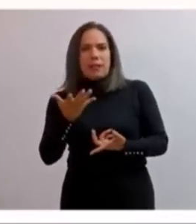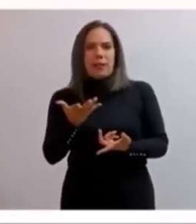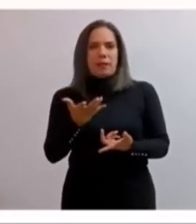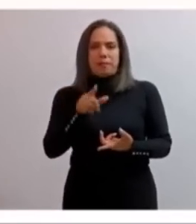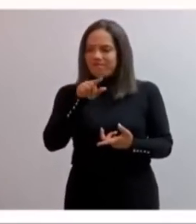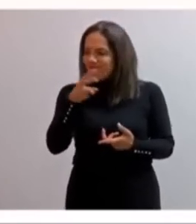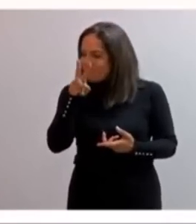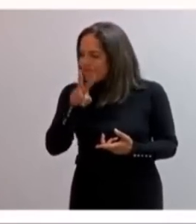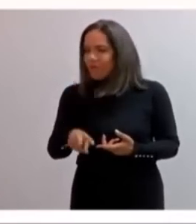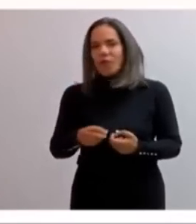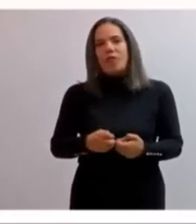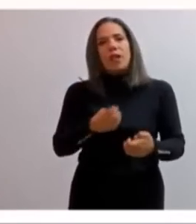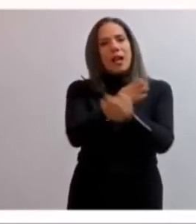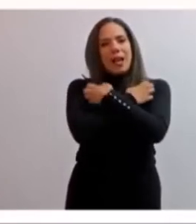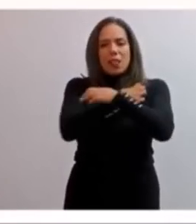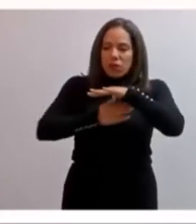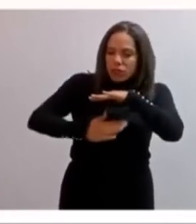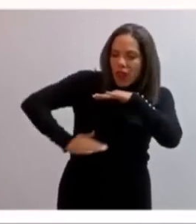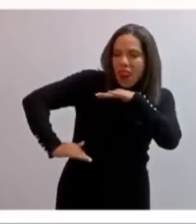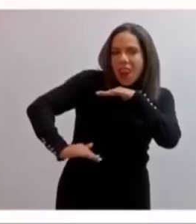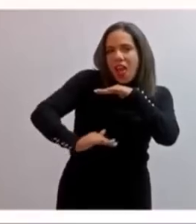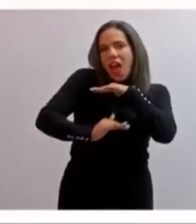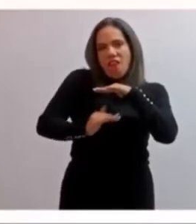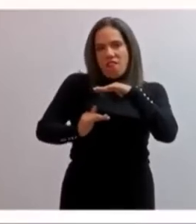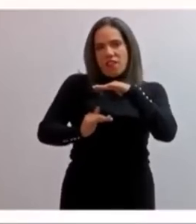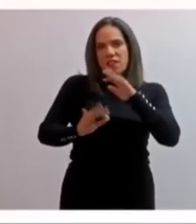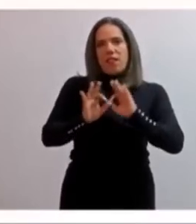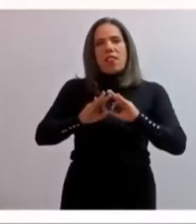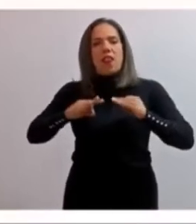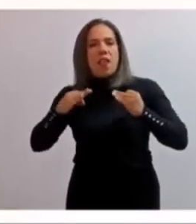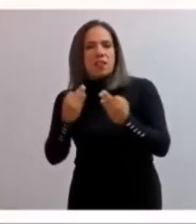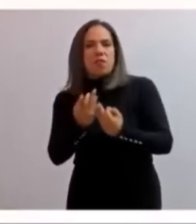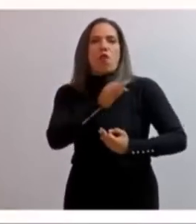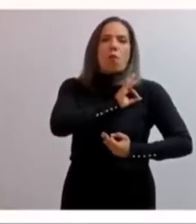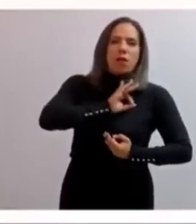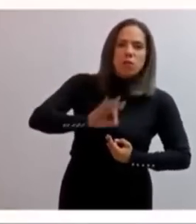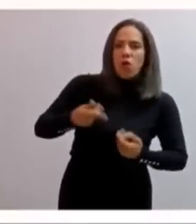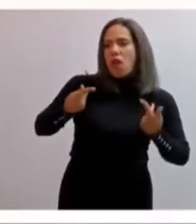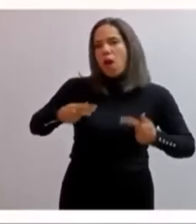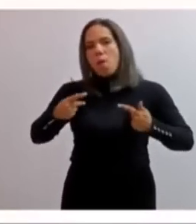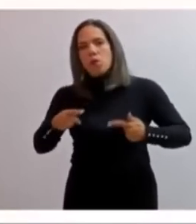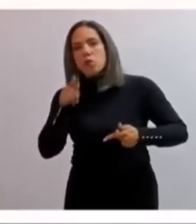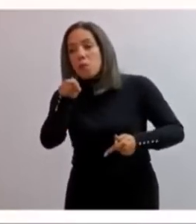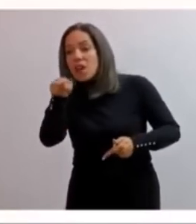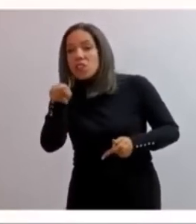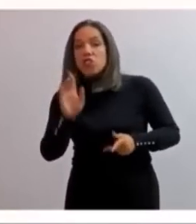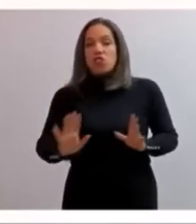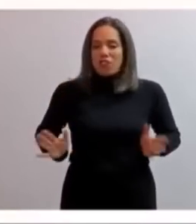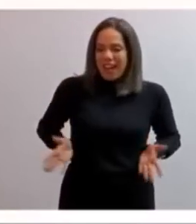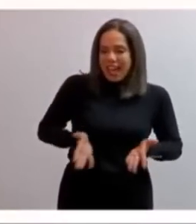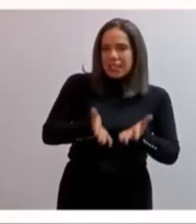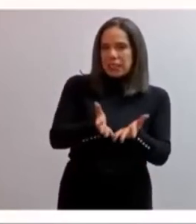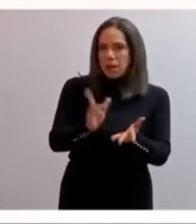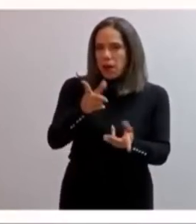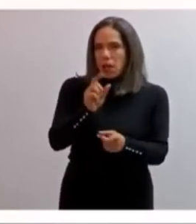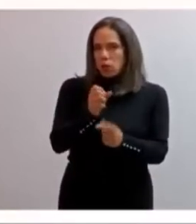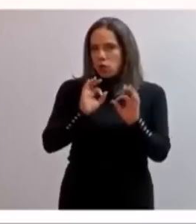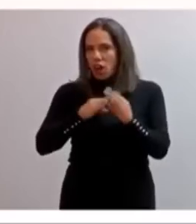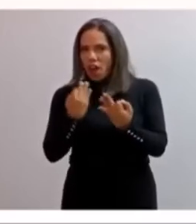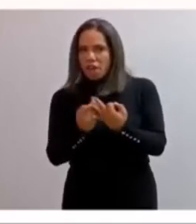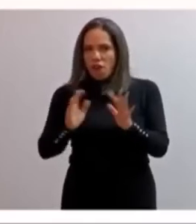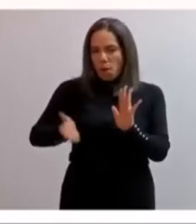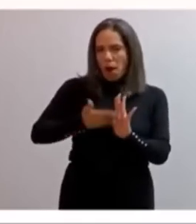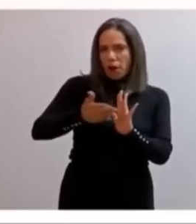plan de estudios, es la base del desarrollo de las capacidades de una persona y una condición fundamental para